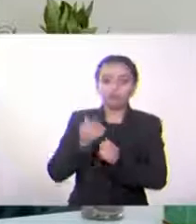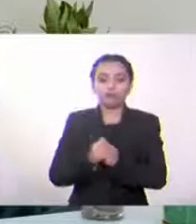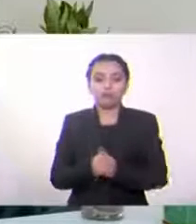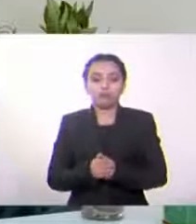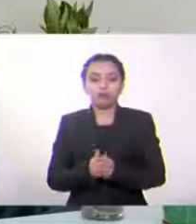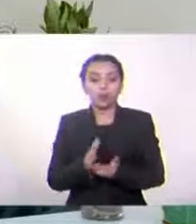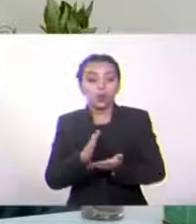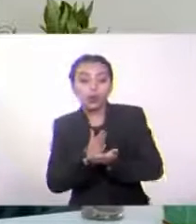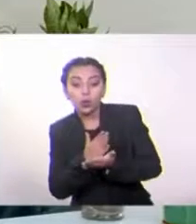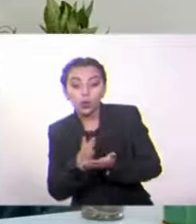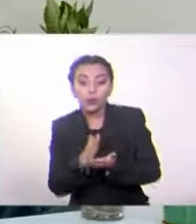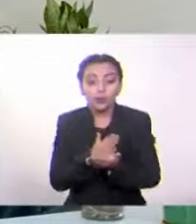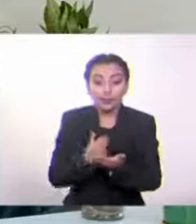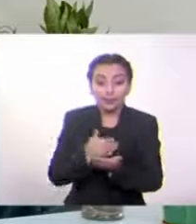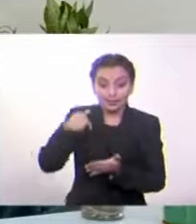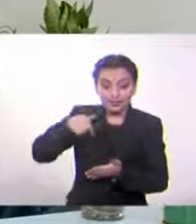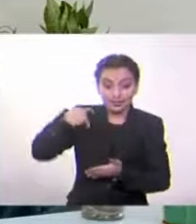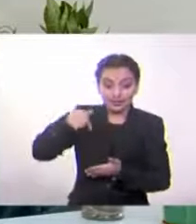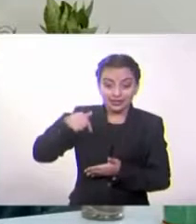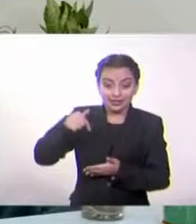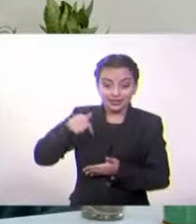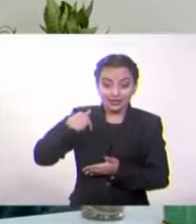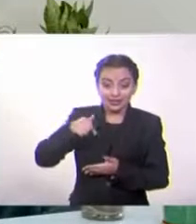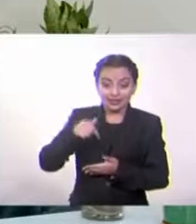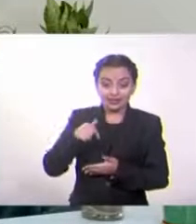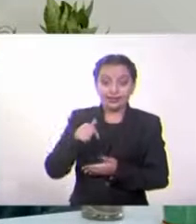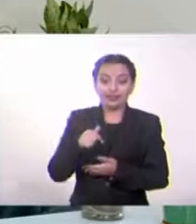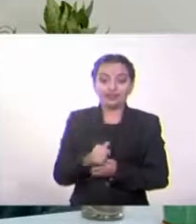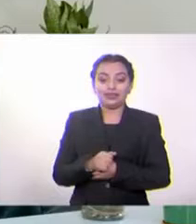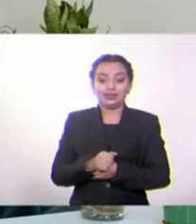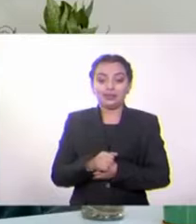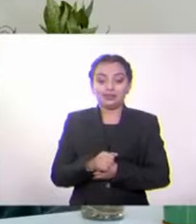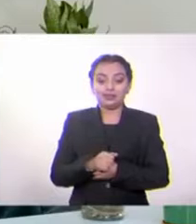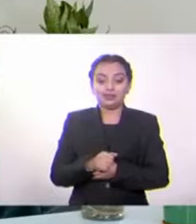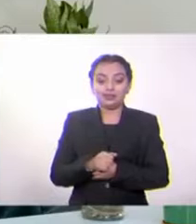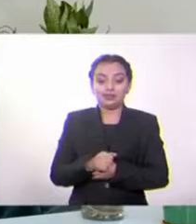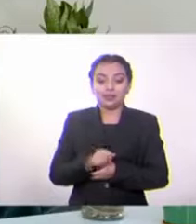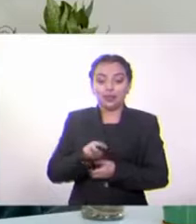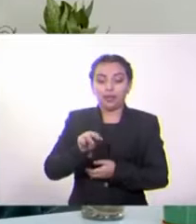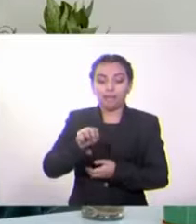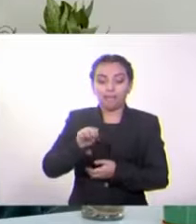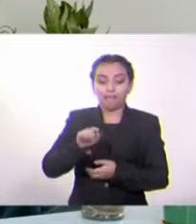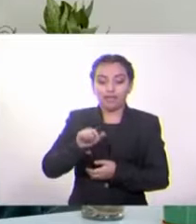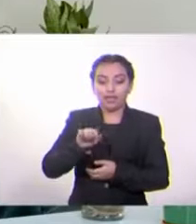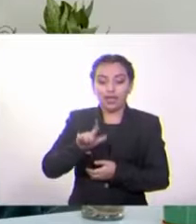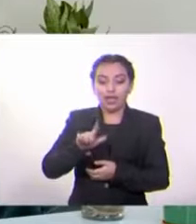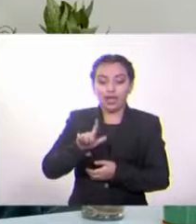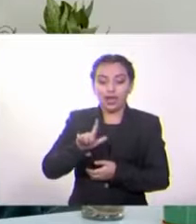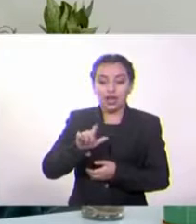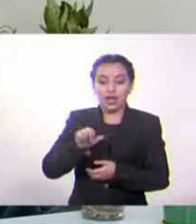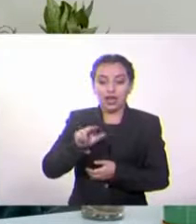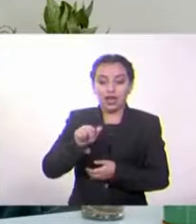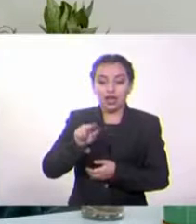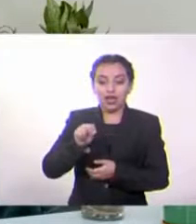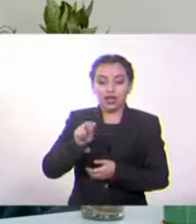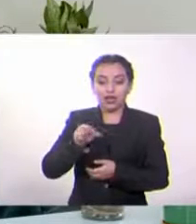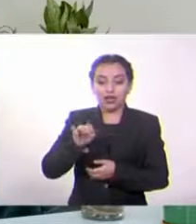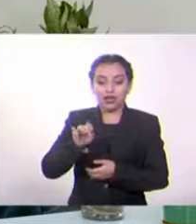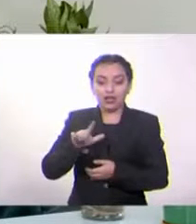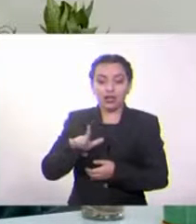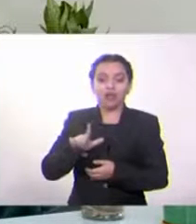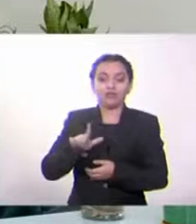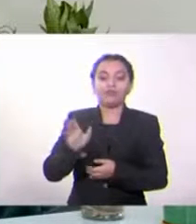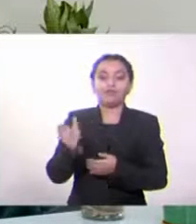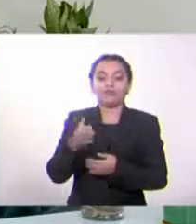Espino para que conozcan una de las versiones, podríamos decirlo de esta manera, originales de la ciguanaba. Y